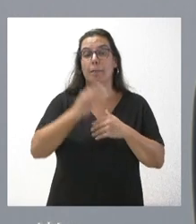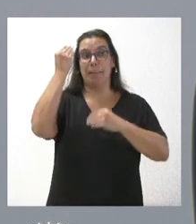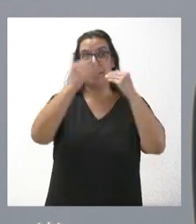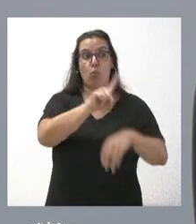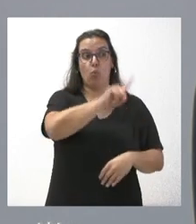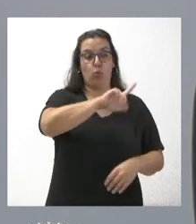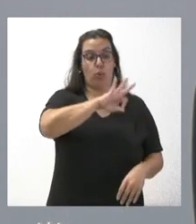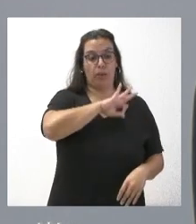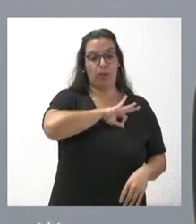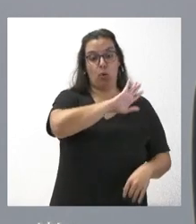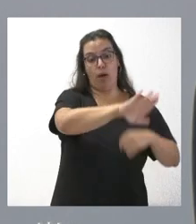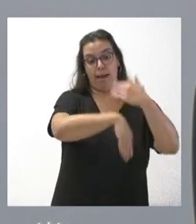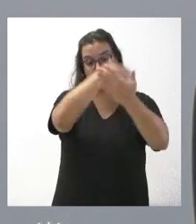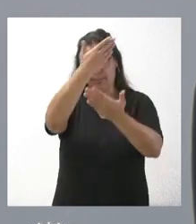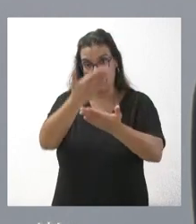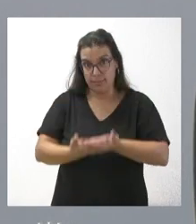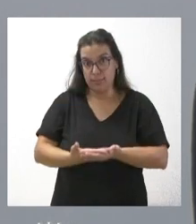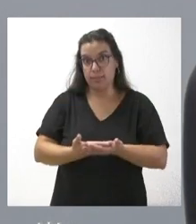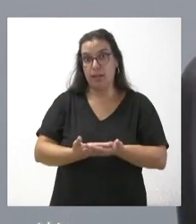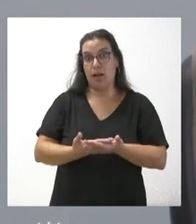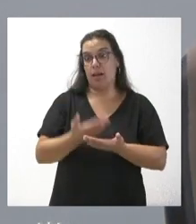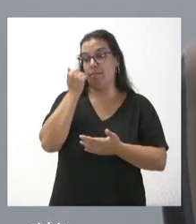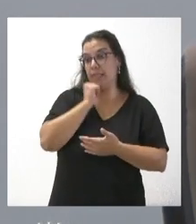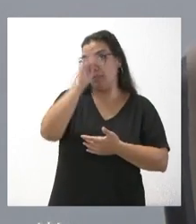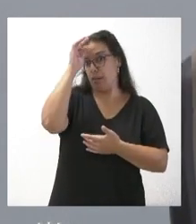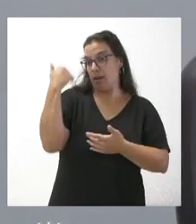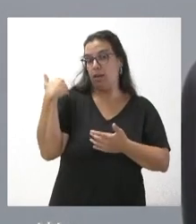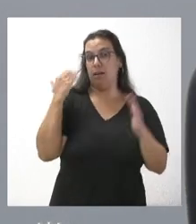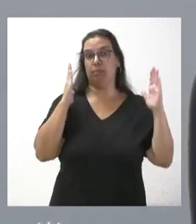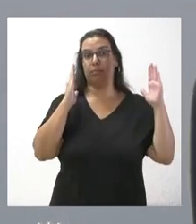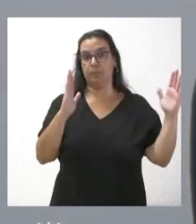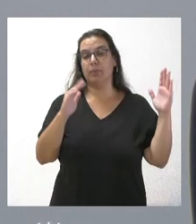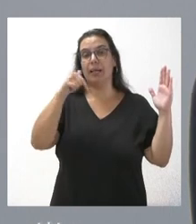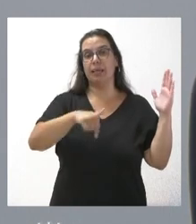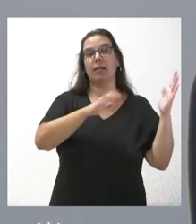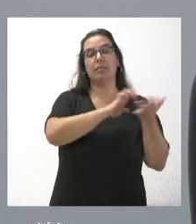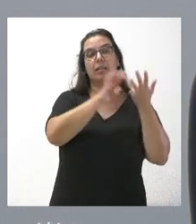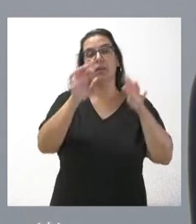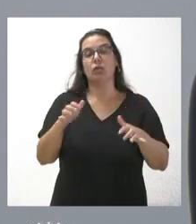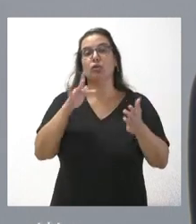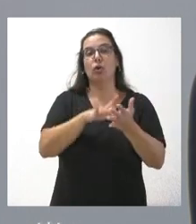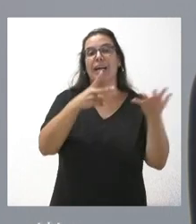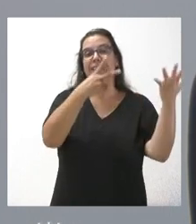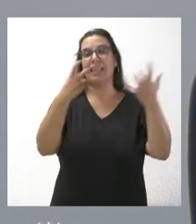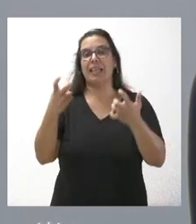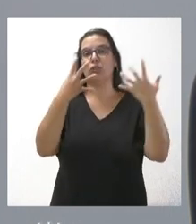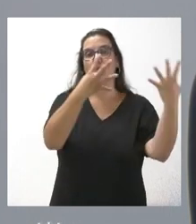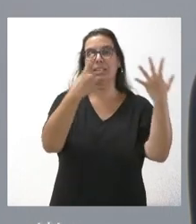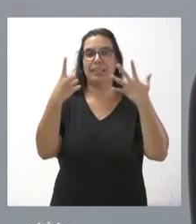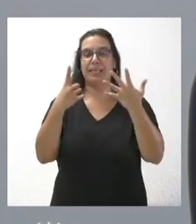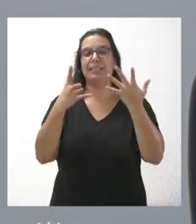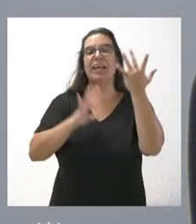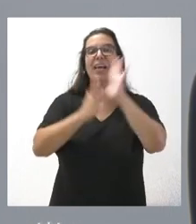de enero hasta este fin de semana pasado, hemos tenido en Castilla y León 796 incendios